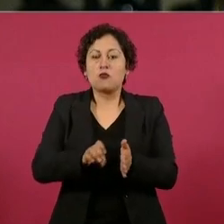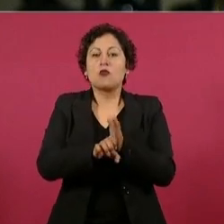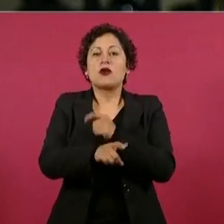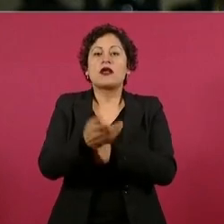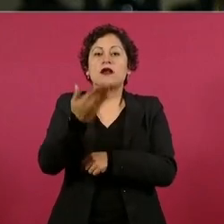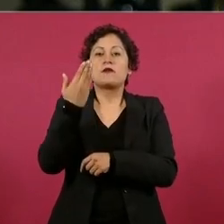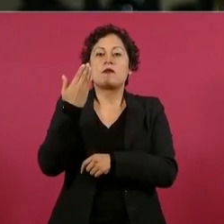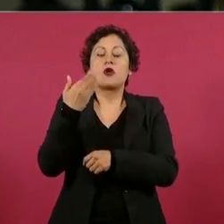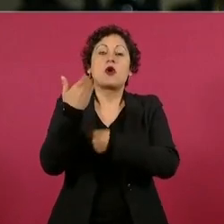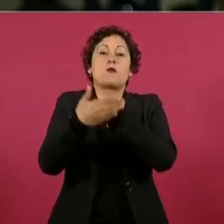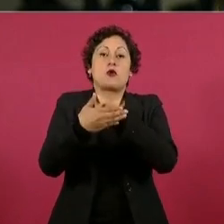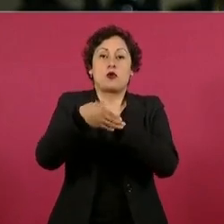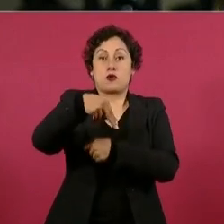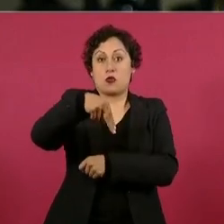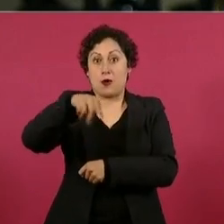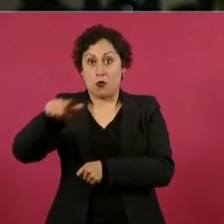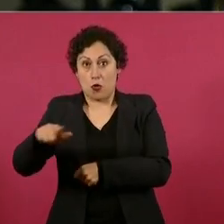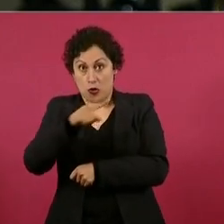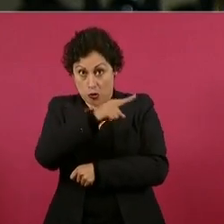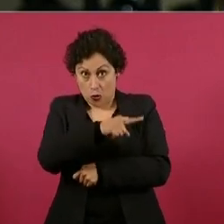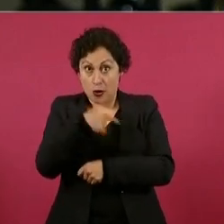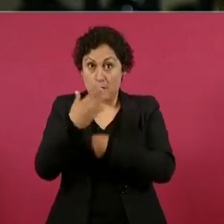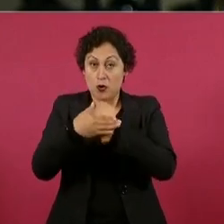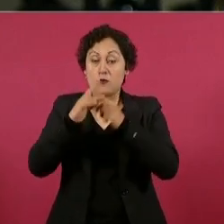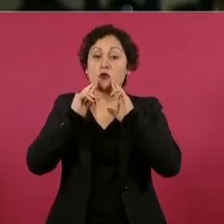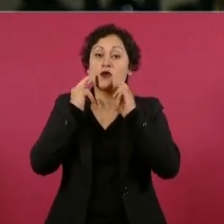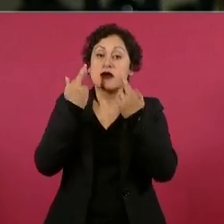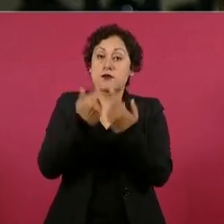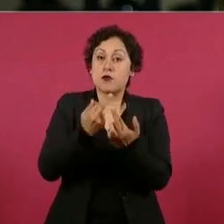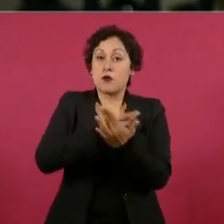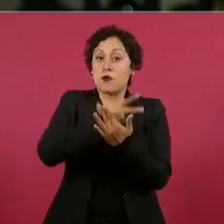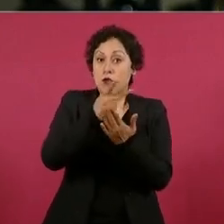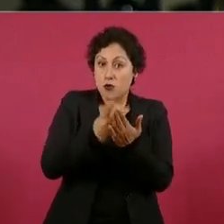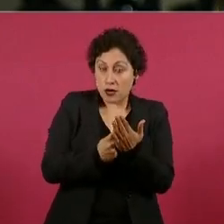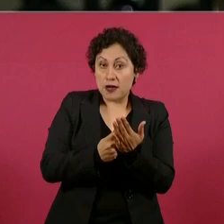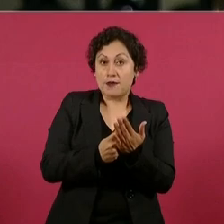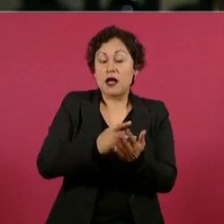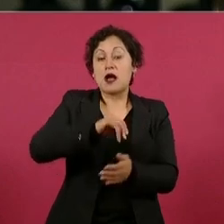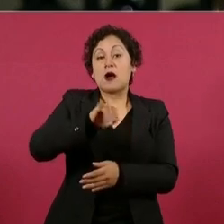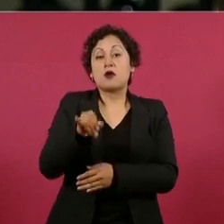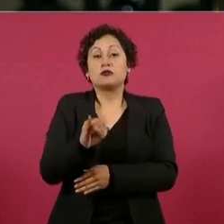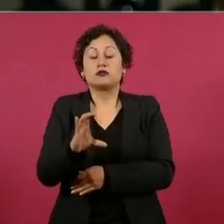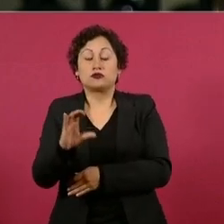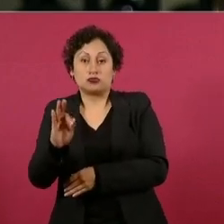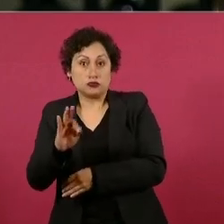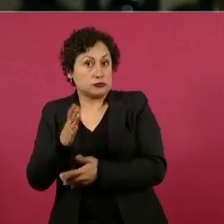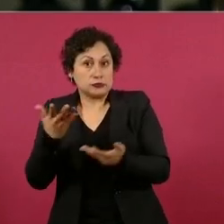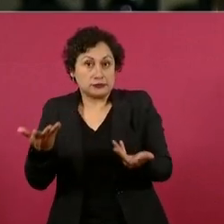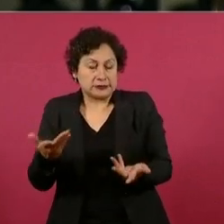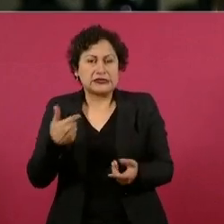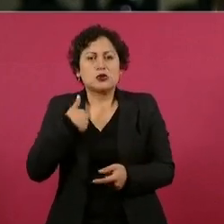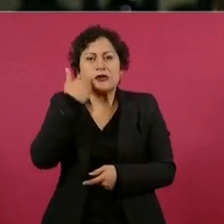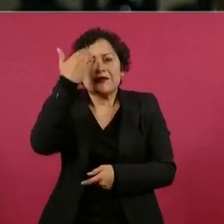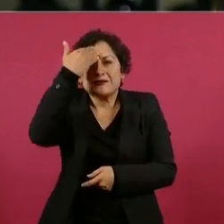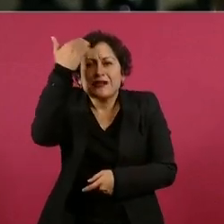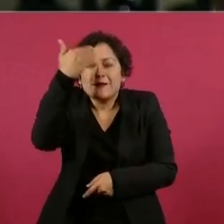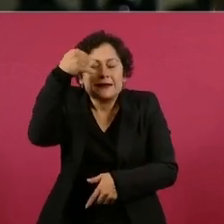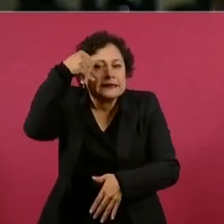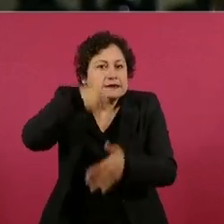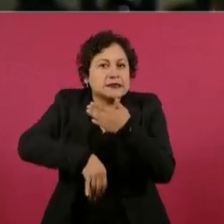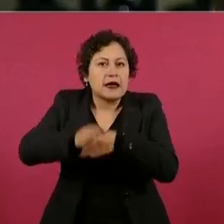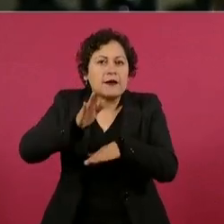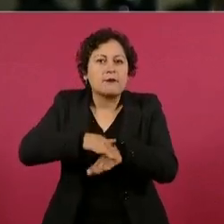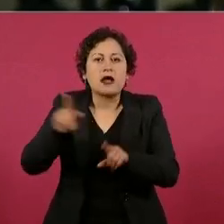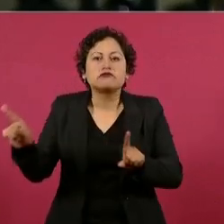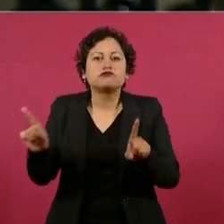Construyendo el Futuro, que se va a dar este domingo. Entonces, presidente, preguntarle puntualmente cómo son estas reuniones que ha tenido con la doctora Claudia Sheinbaum y